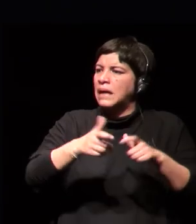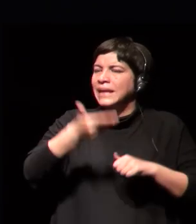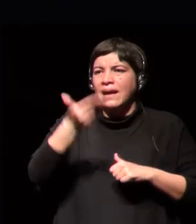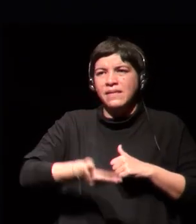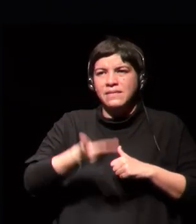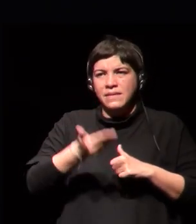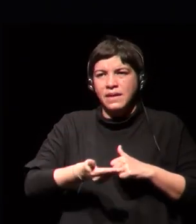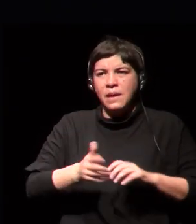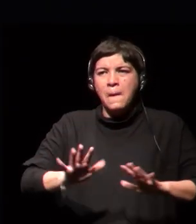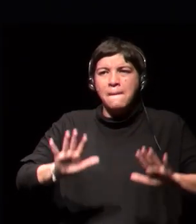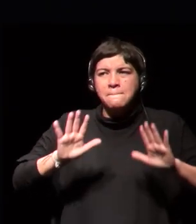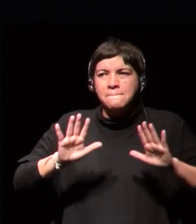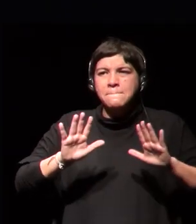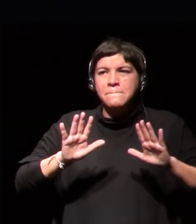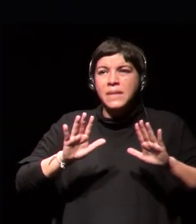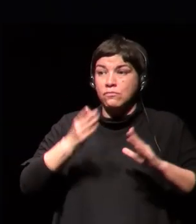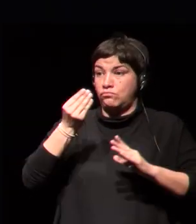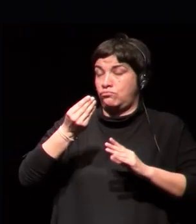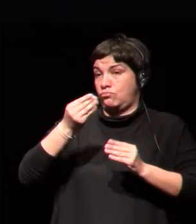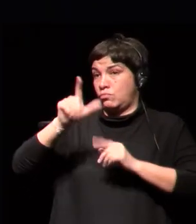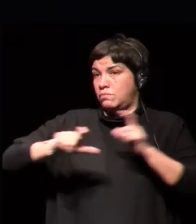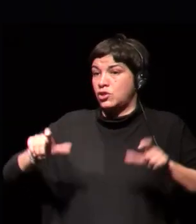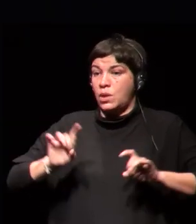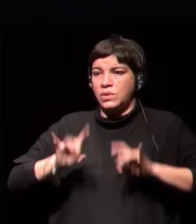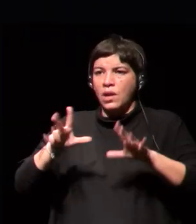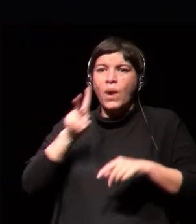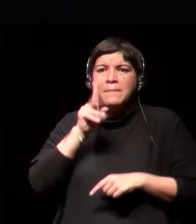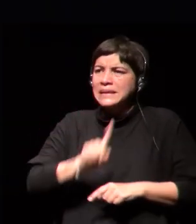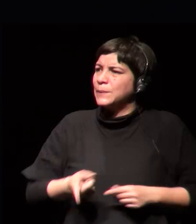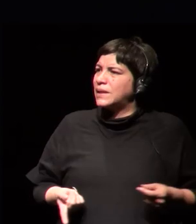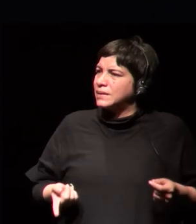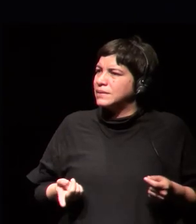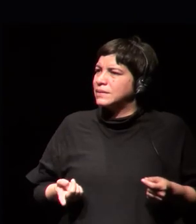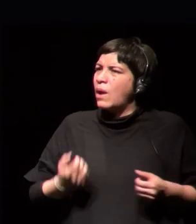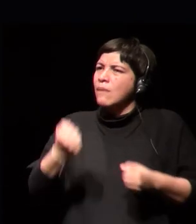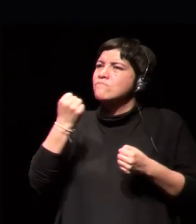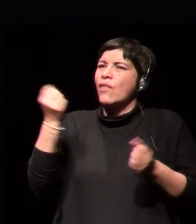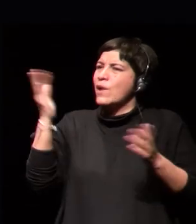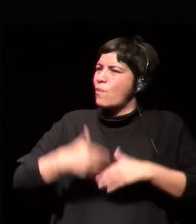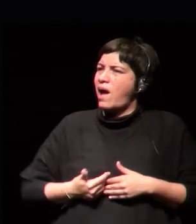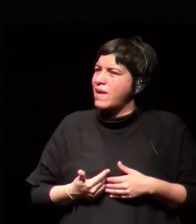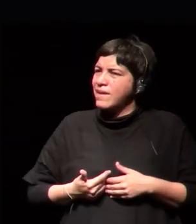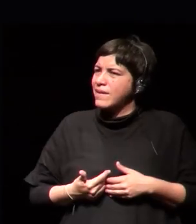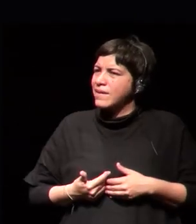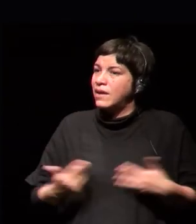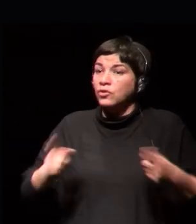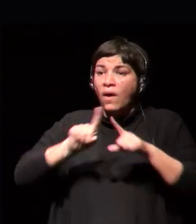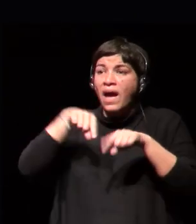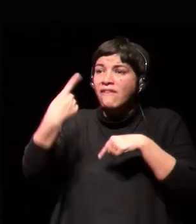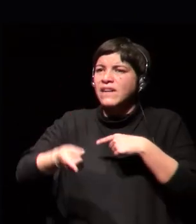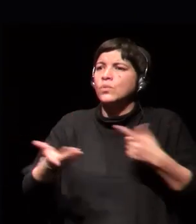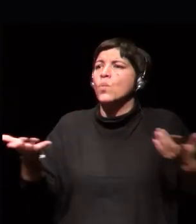australianos son invisibles, carecen de poder, son vulnerables. ¿Y cuál es el efecto? ¿Es una historia sin más, un